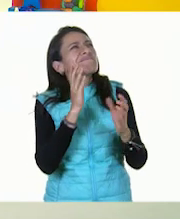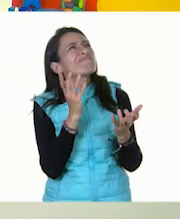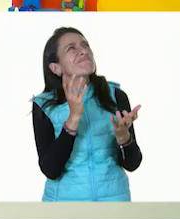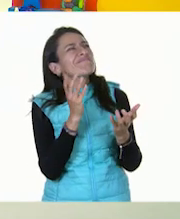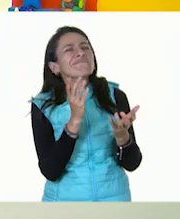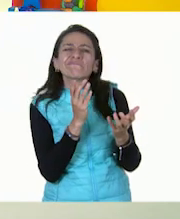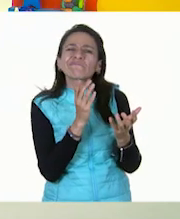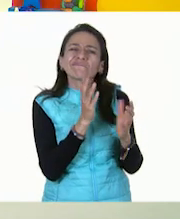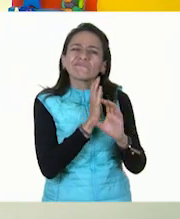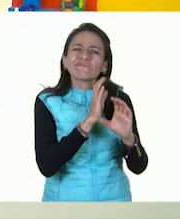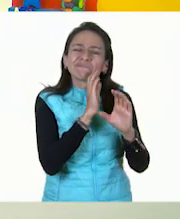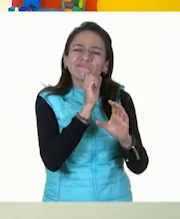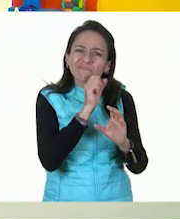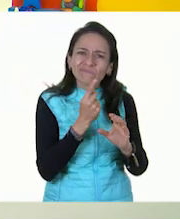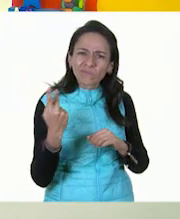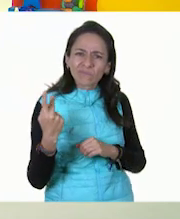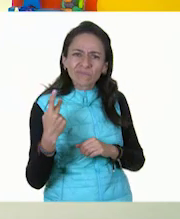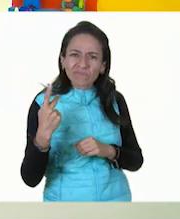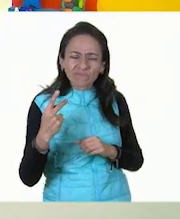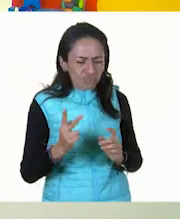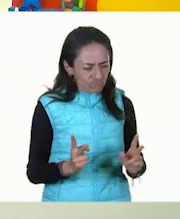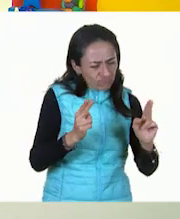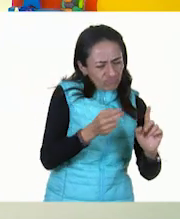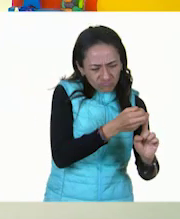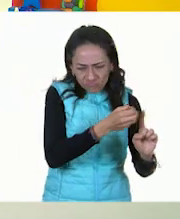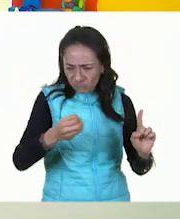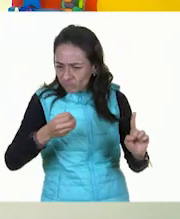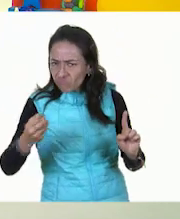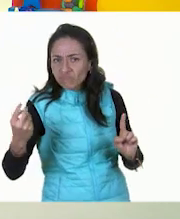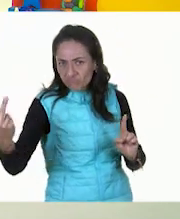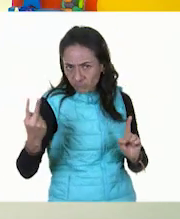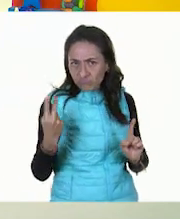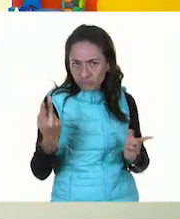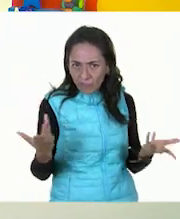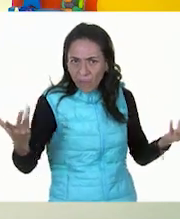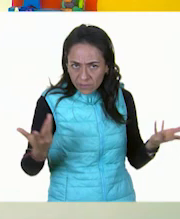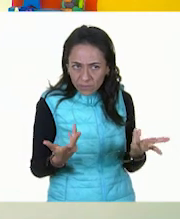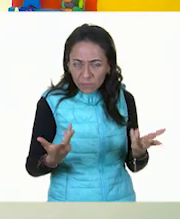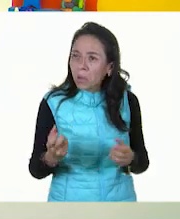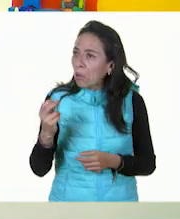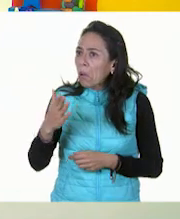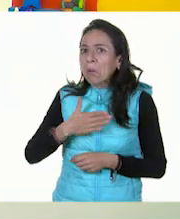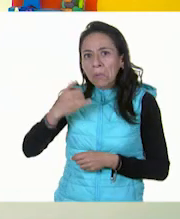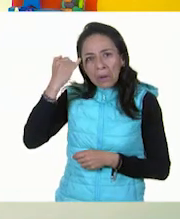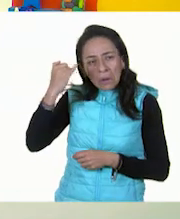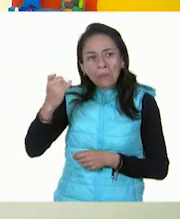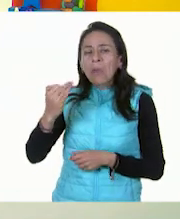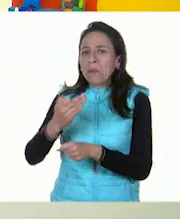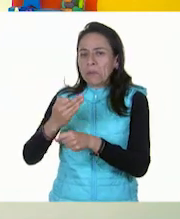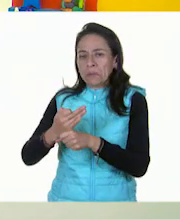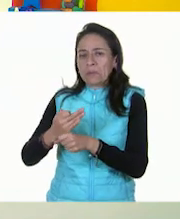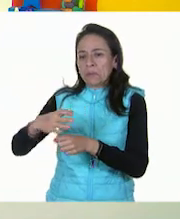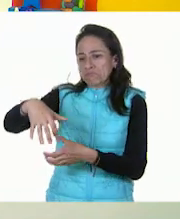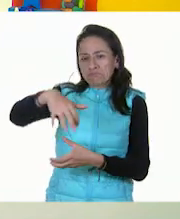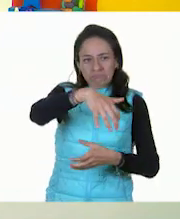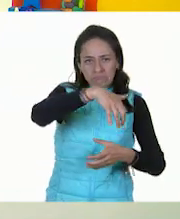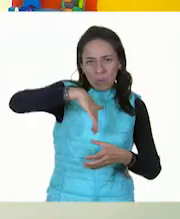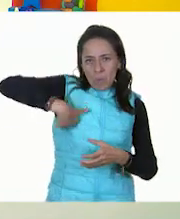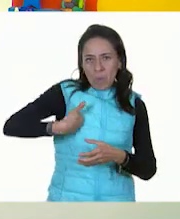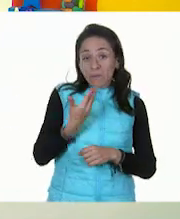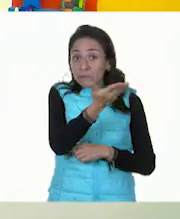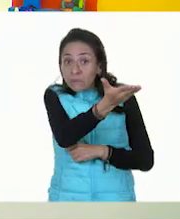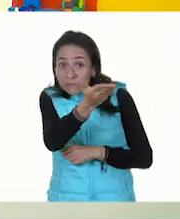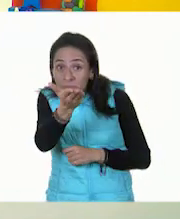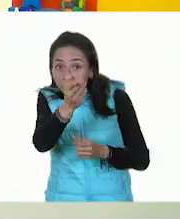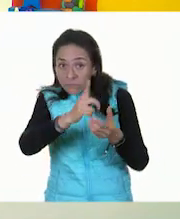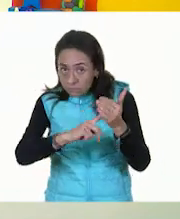de armar una frase entre las dos? Ay, me parece muy bien. Vamos a guardar esto. Allí en casa, atentas y atentos también para que nos